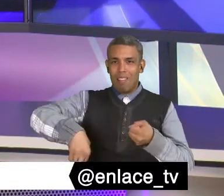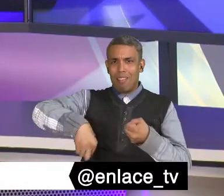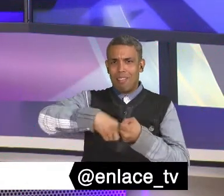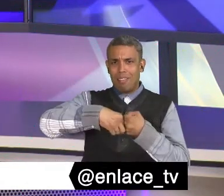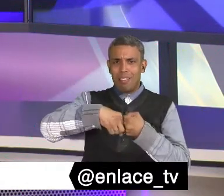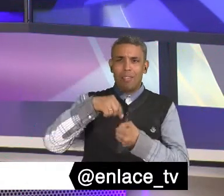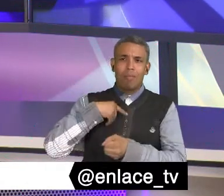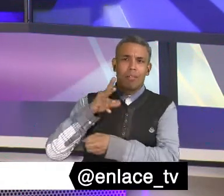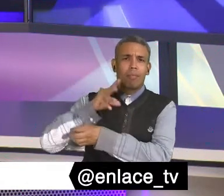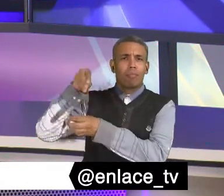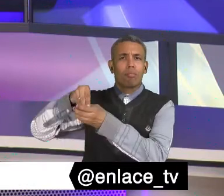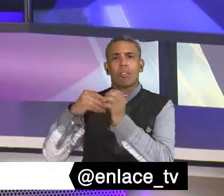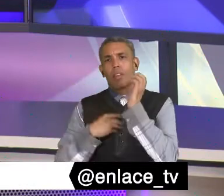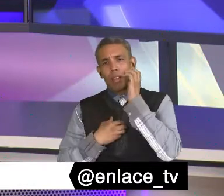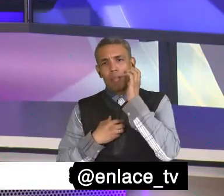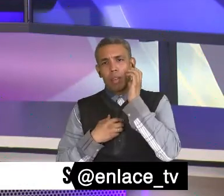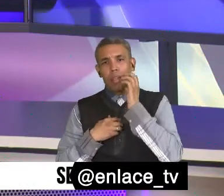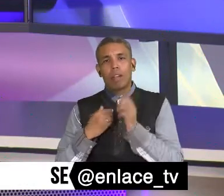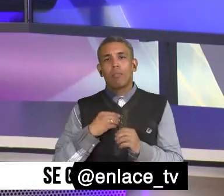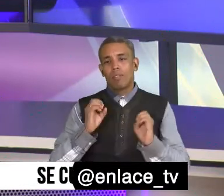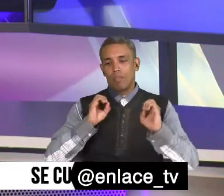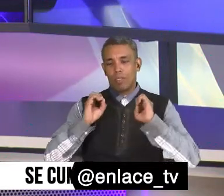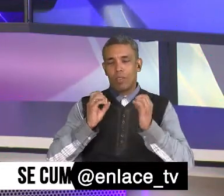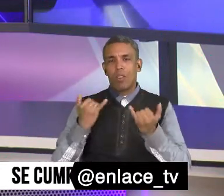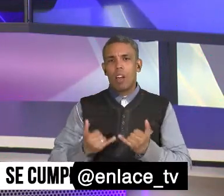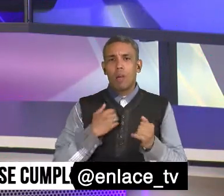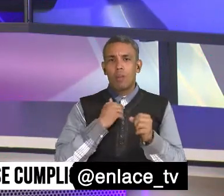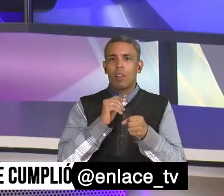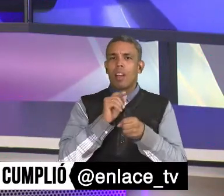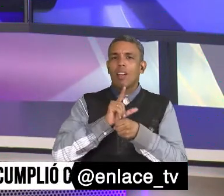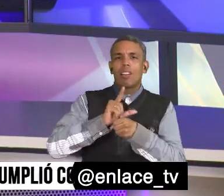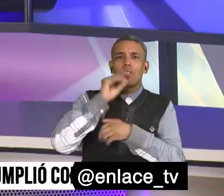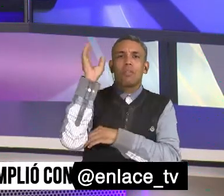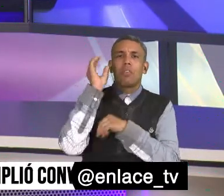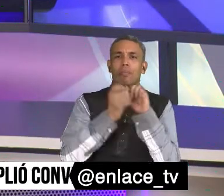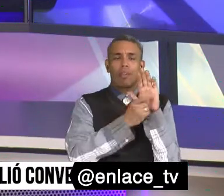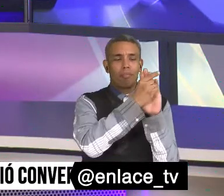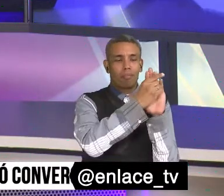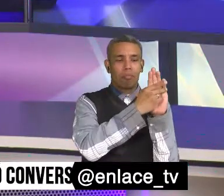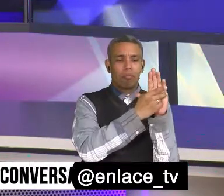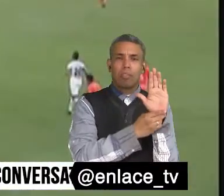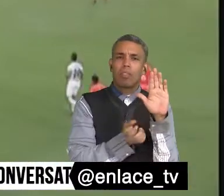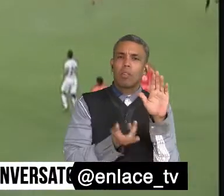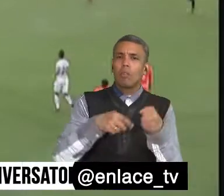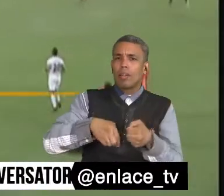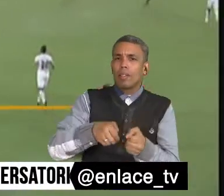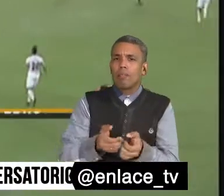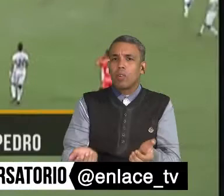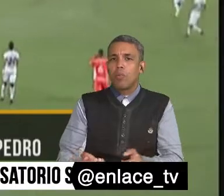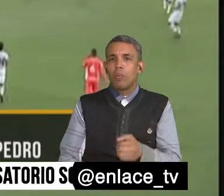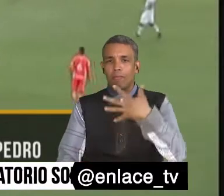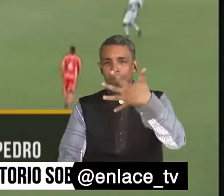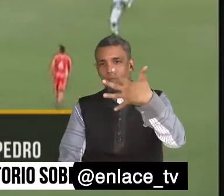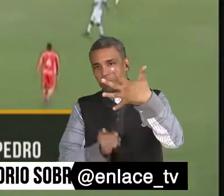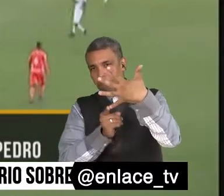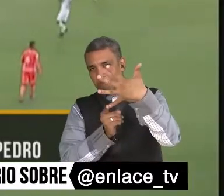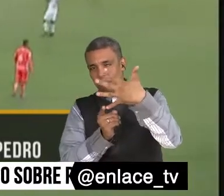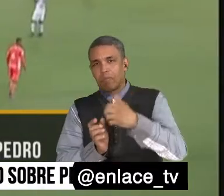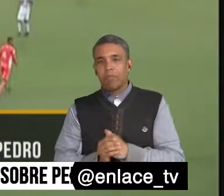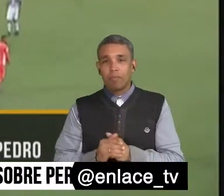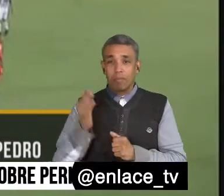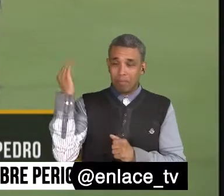La máquina amarilla ahora ocupa el quinto lugar en la Liga Águila 1 2017. Envigado y Alianza Petrolera jugaron el